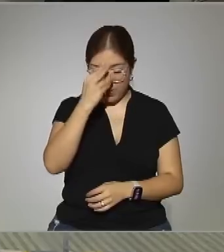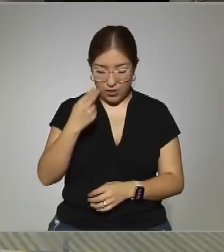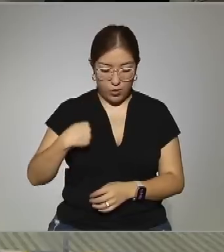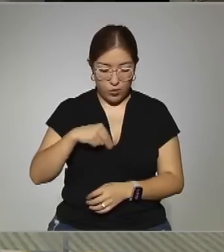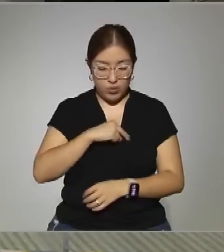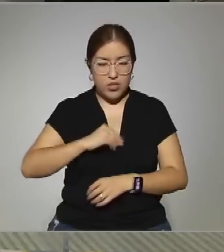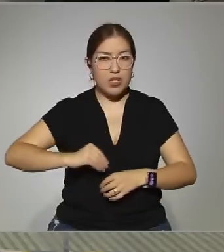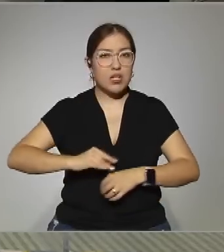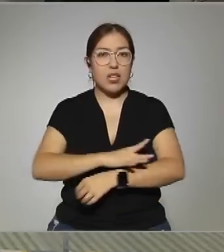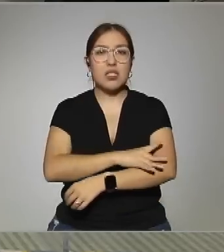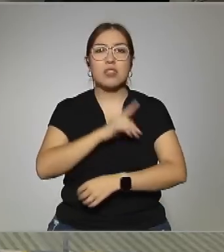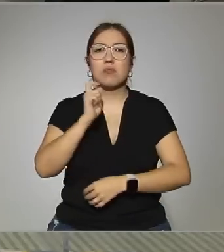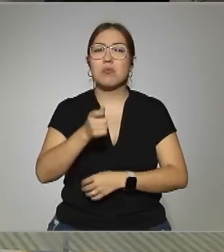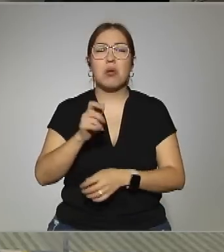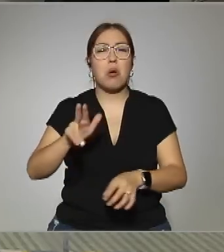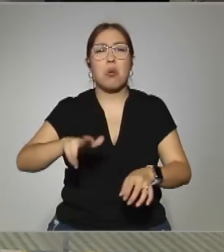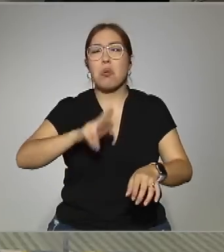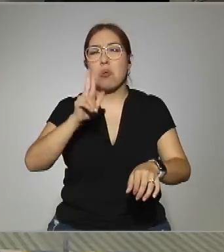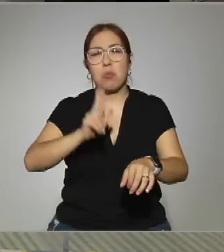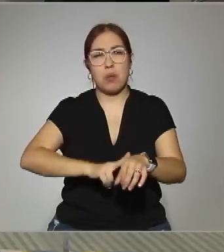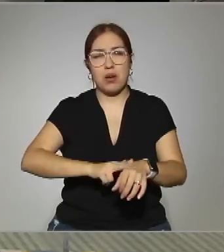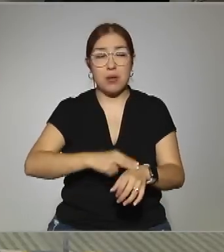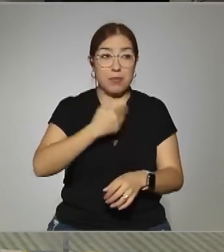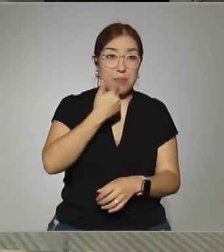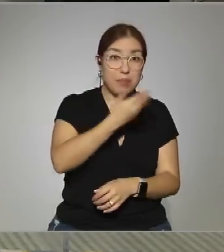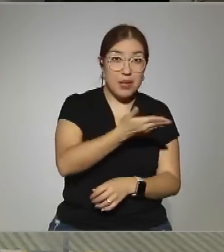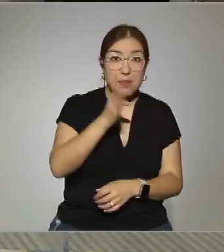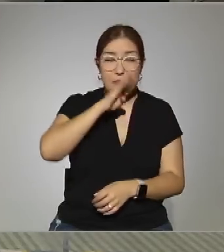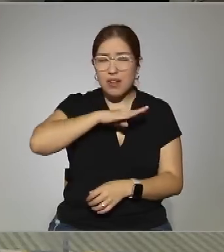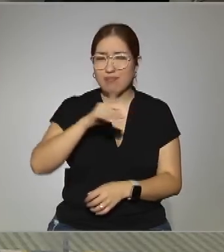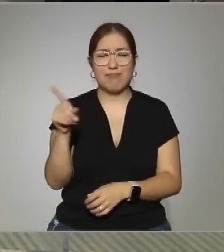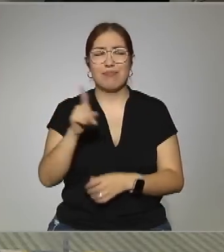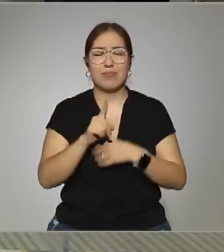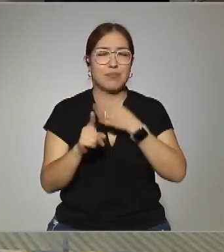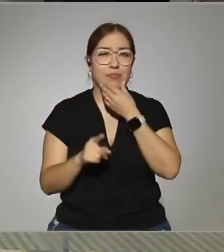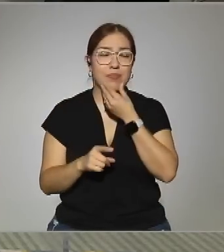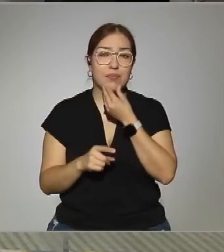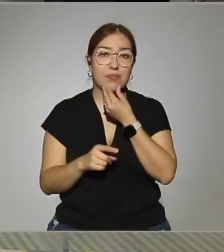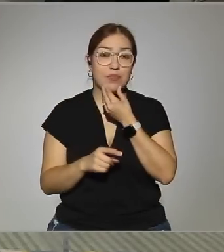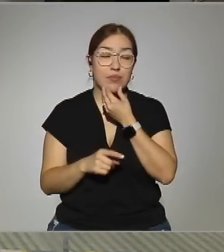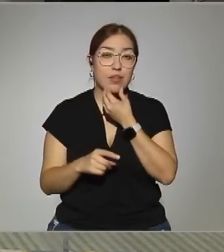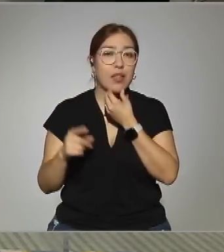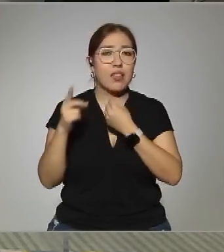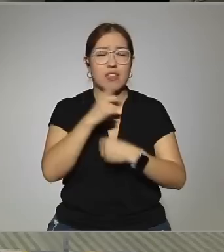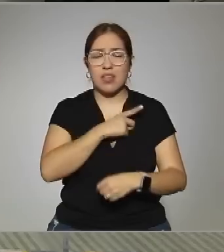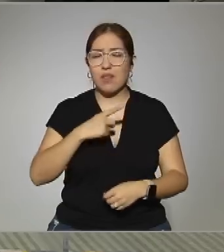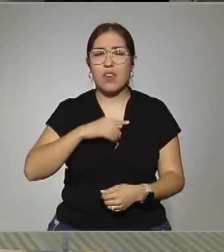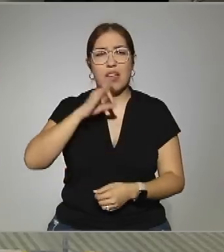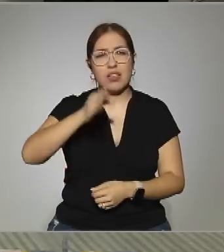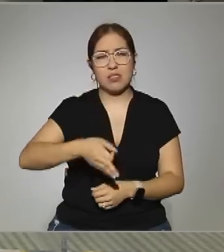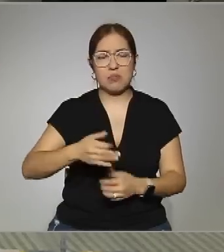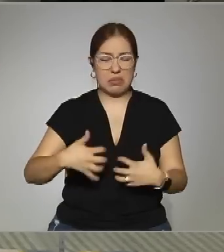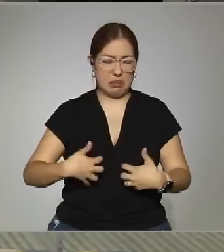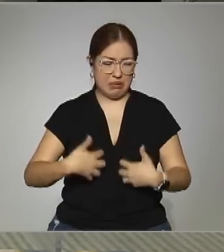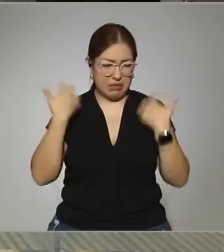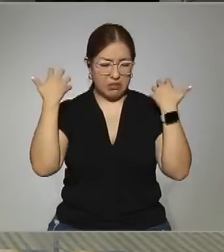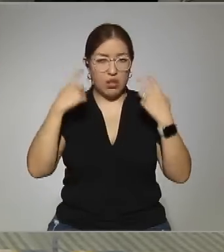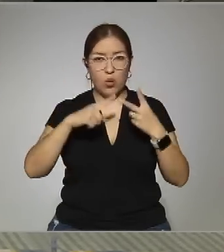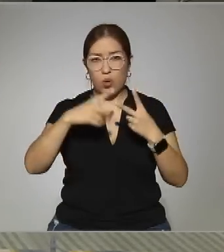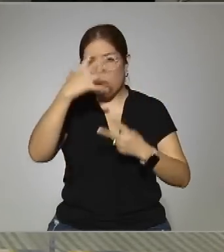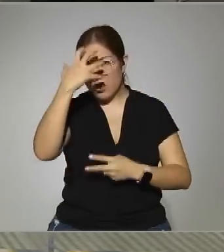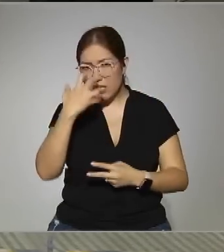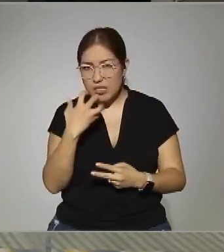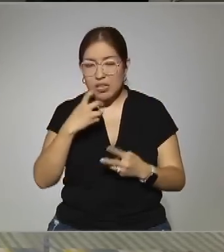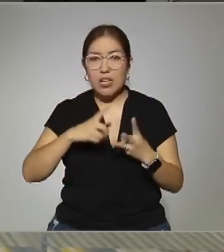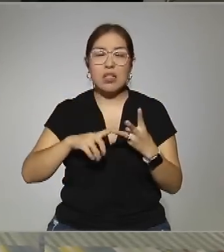son normales, no hay emociones buenas ni malas. Es importante aceptar que tenemos enojo, tristeza, que tenemos también